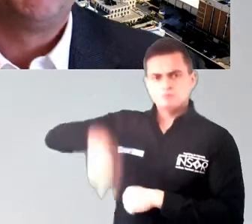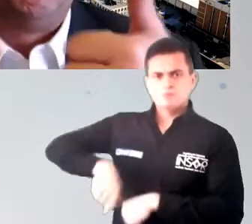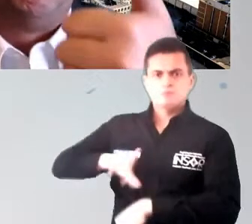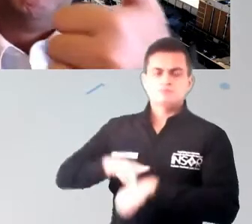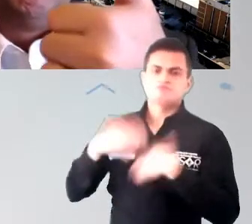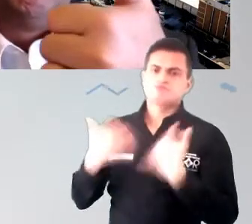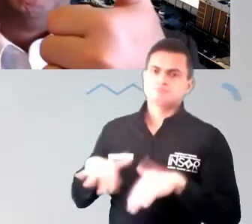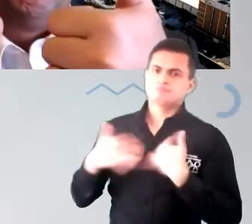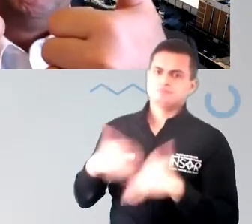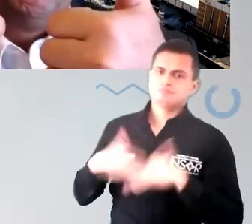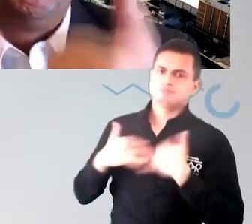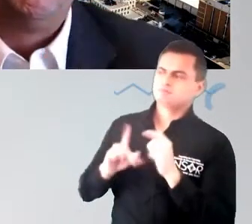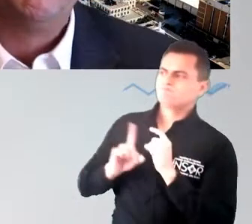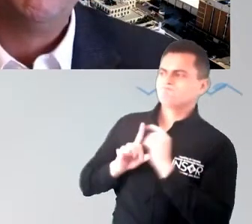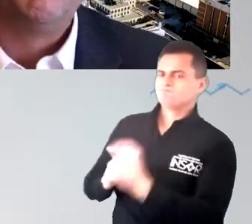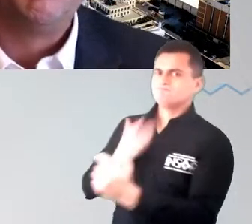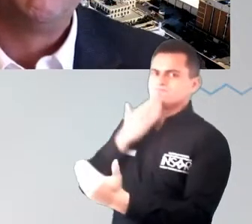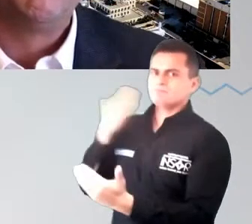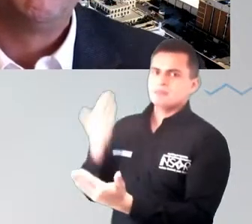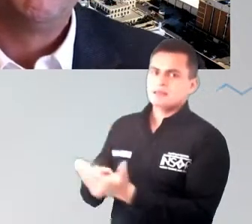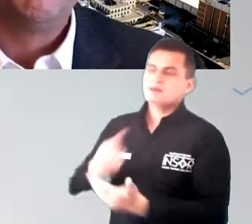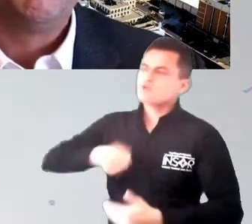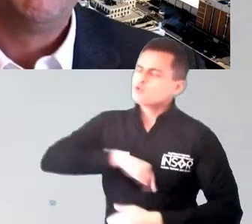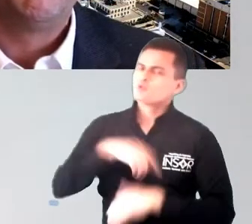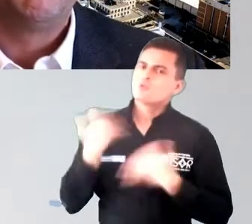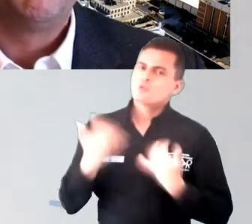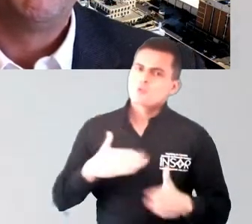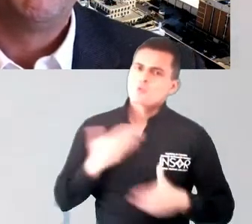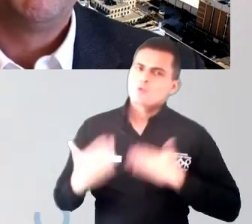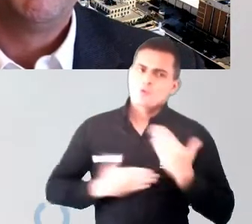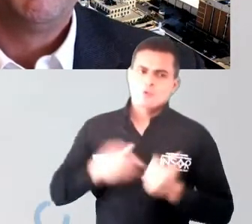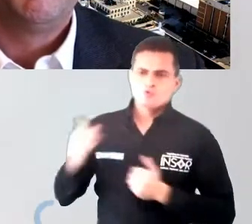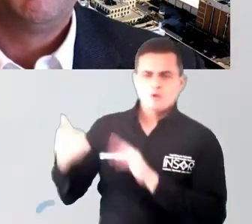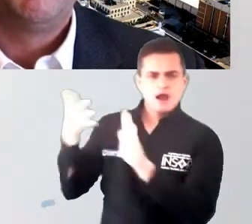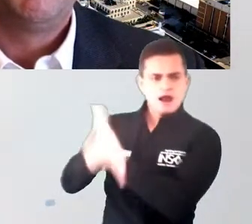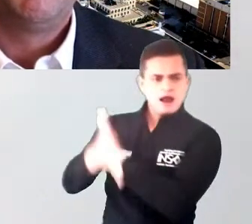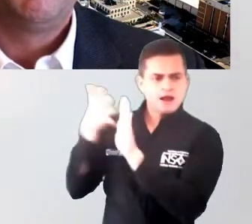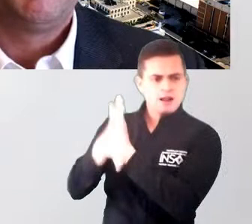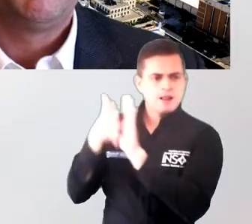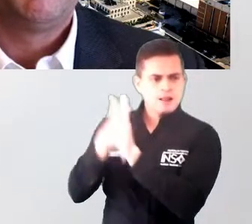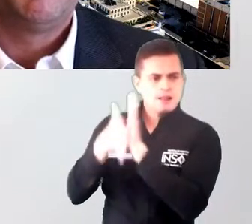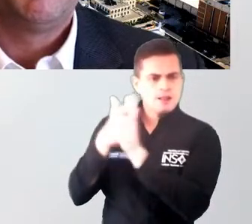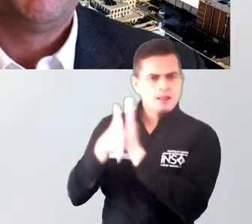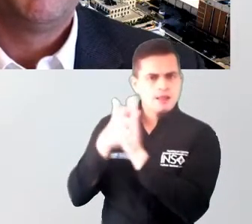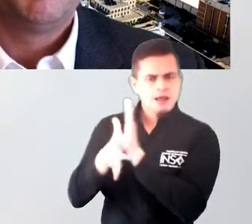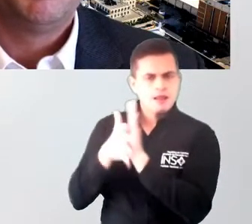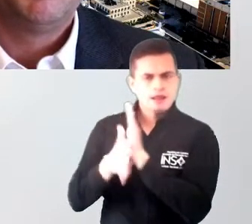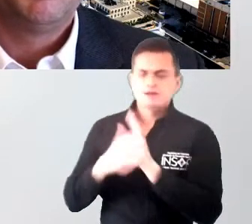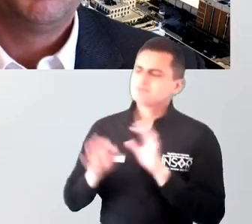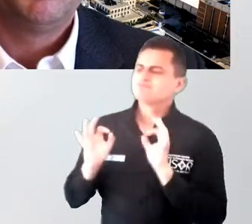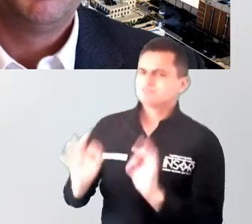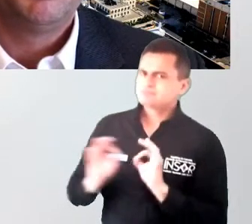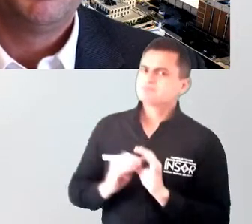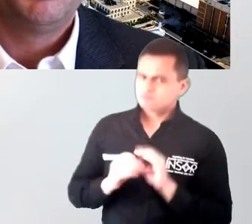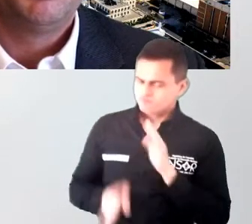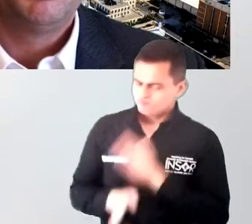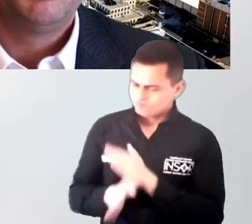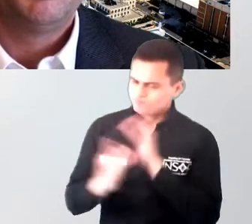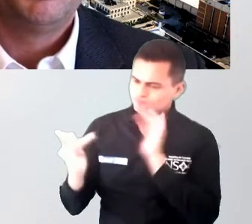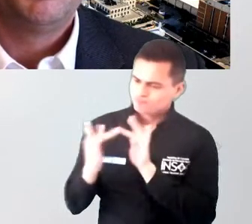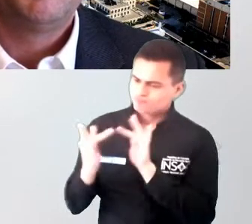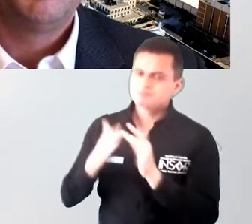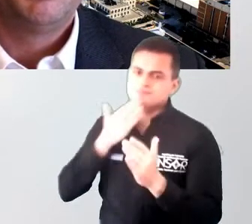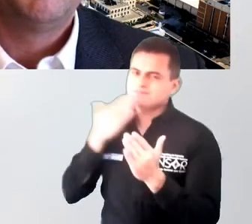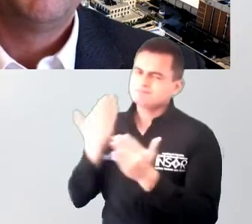decirle que estamos muy entusiasmados con sus ideas y que estaremos en estrecho contacto. Muchísimas gracias